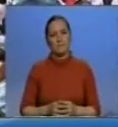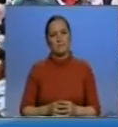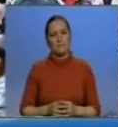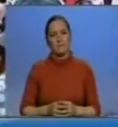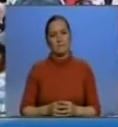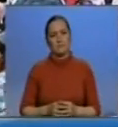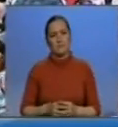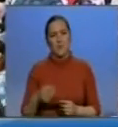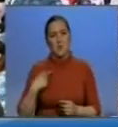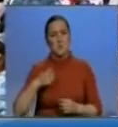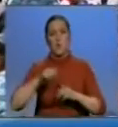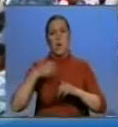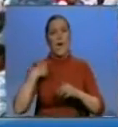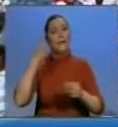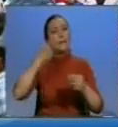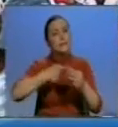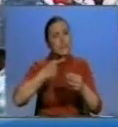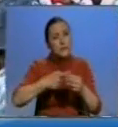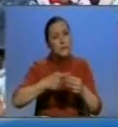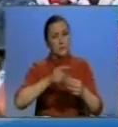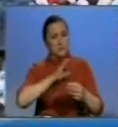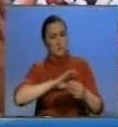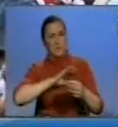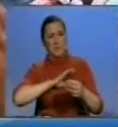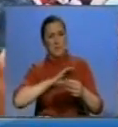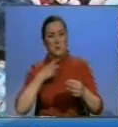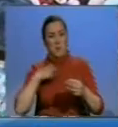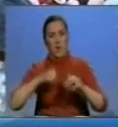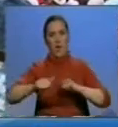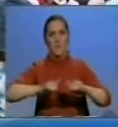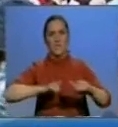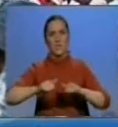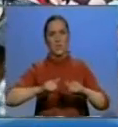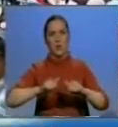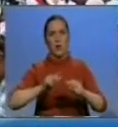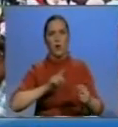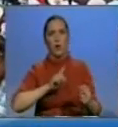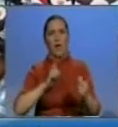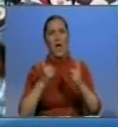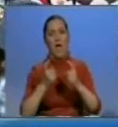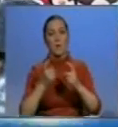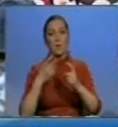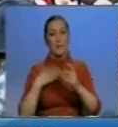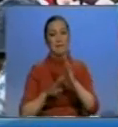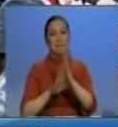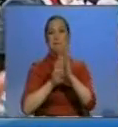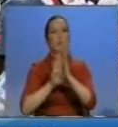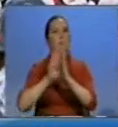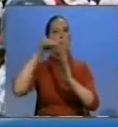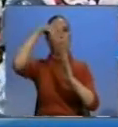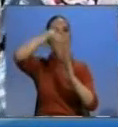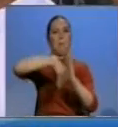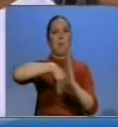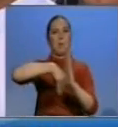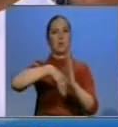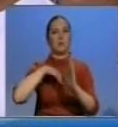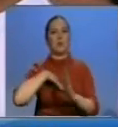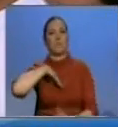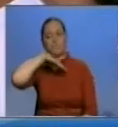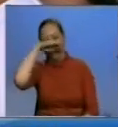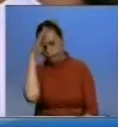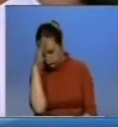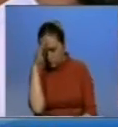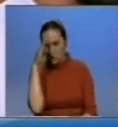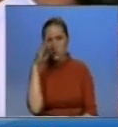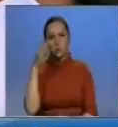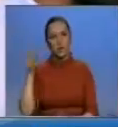Quito desde esta administración sufrió un stop y ha empezado en retroceso. Estamos cansados de esta informalidad. Hay para problemas